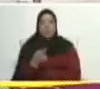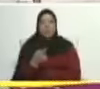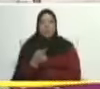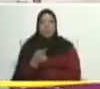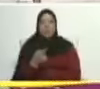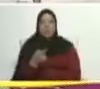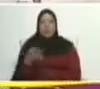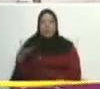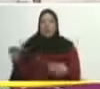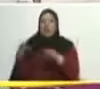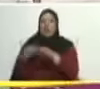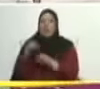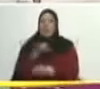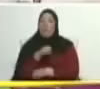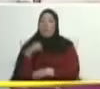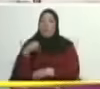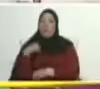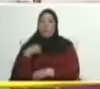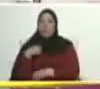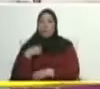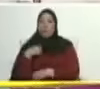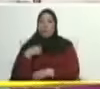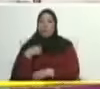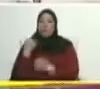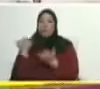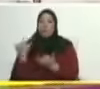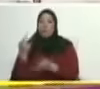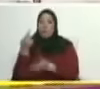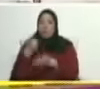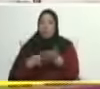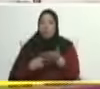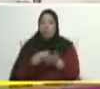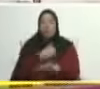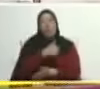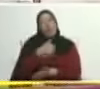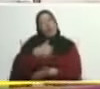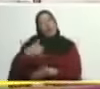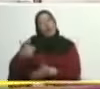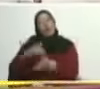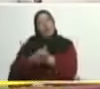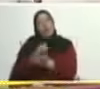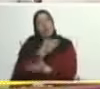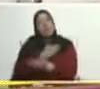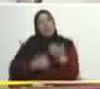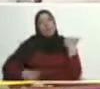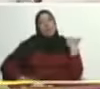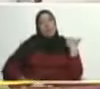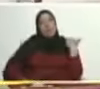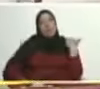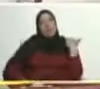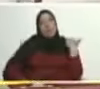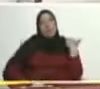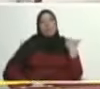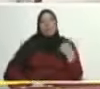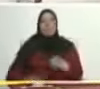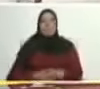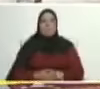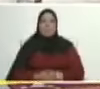Decíamos en la reunión en privado, y han afirmado cada uno de los compañeros presidentes y primeros ministros,